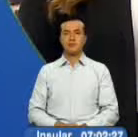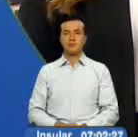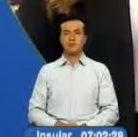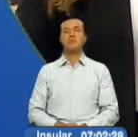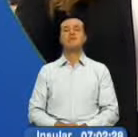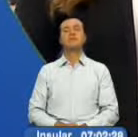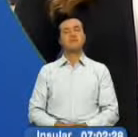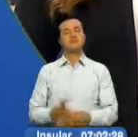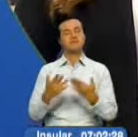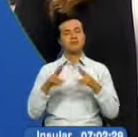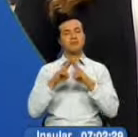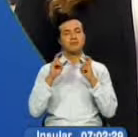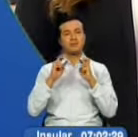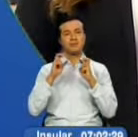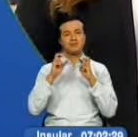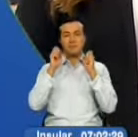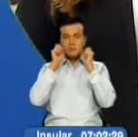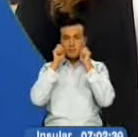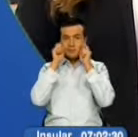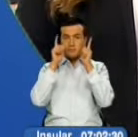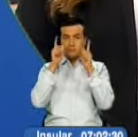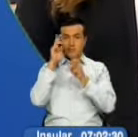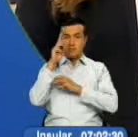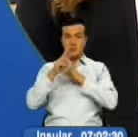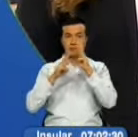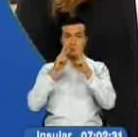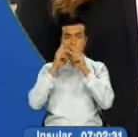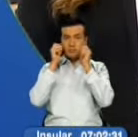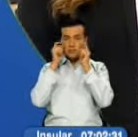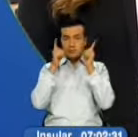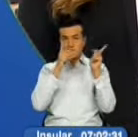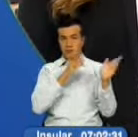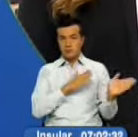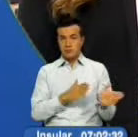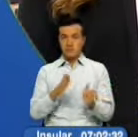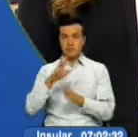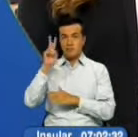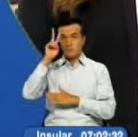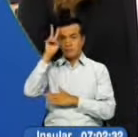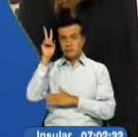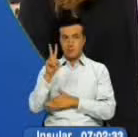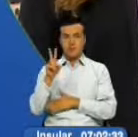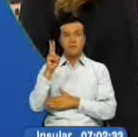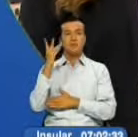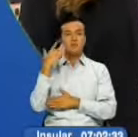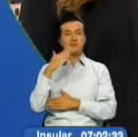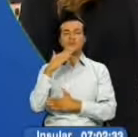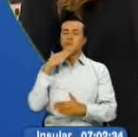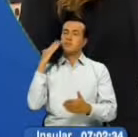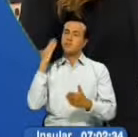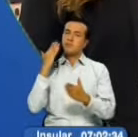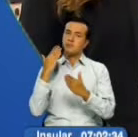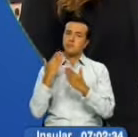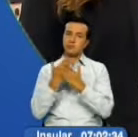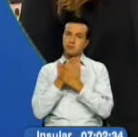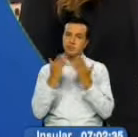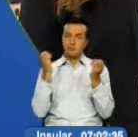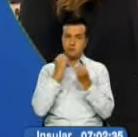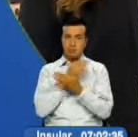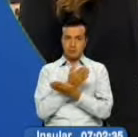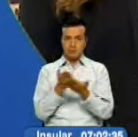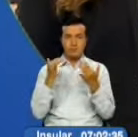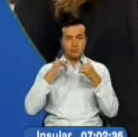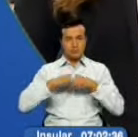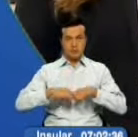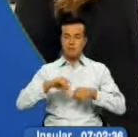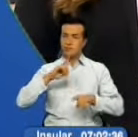Y en el plano internacional estamos muy pendientes de los acontecimientos que se desarrollan en Venezuela. Vane, de esta forma despedimos este servicio informativo, pero hay